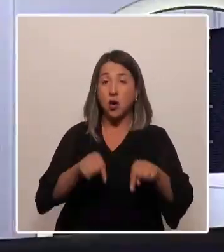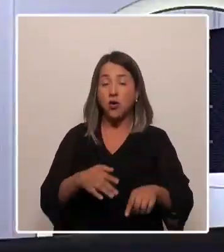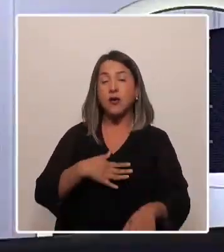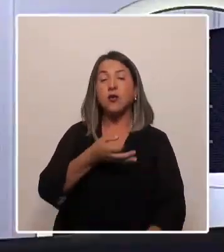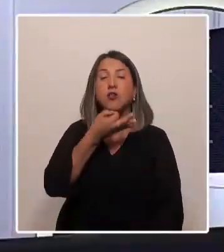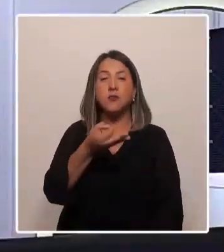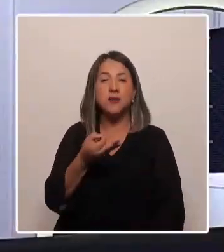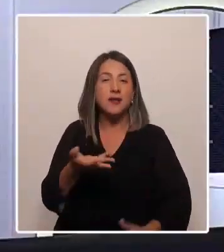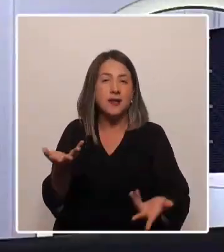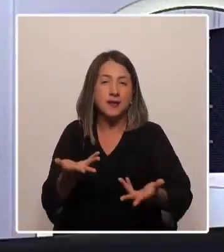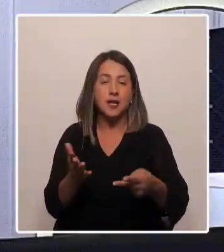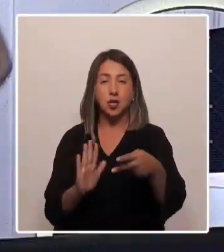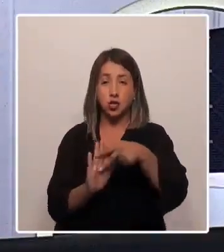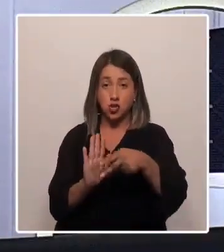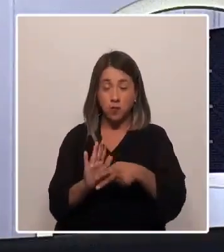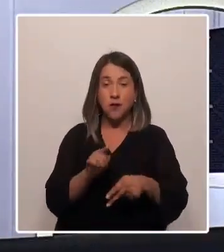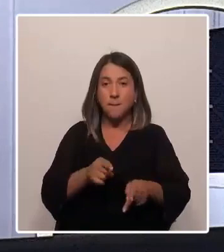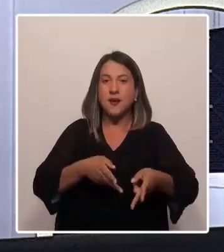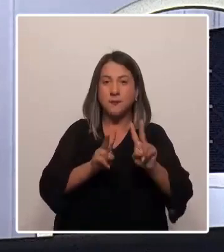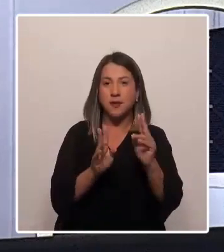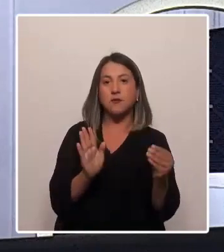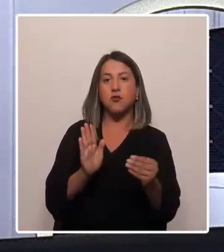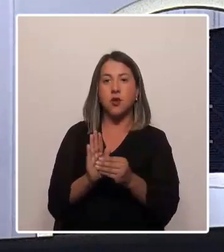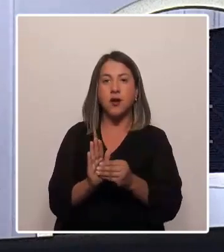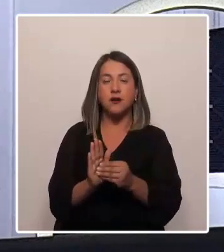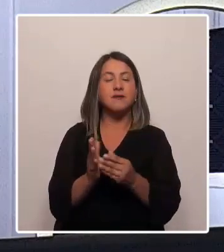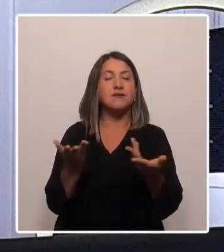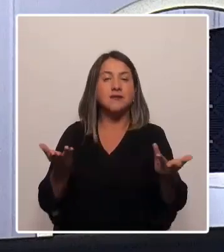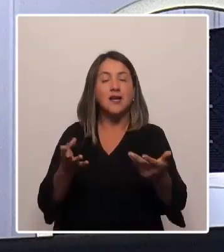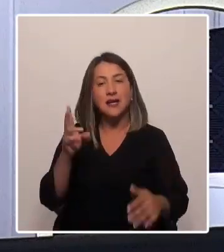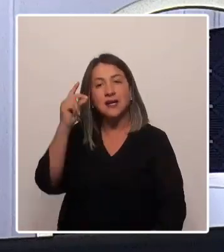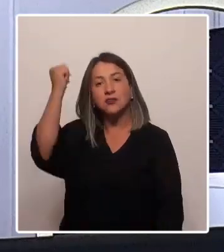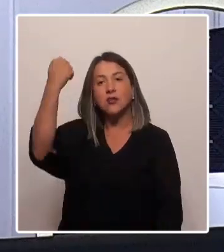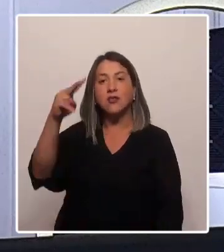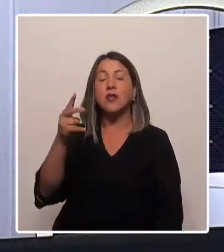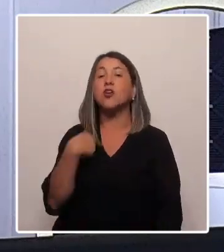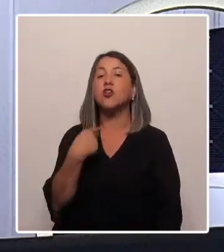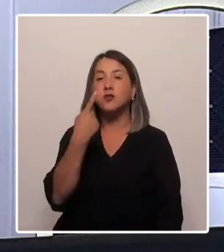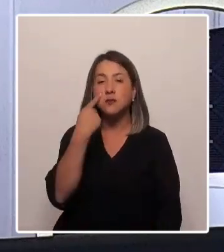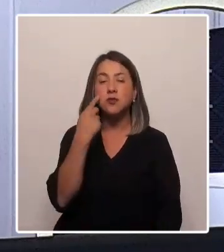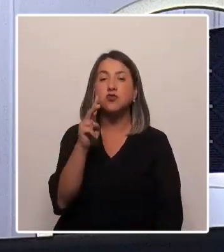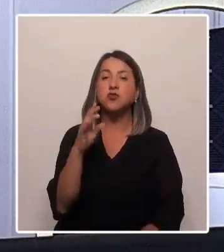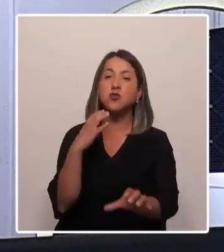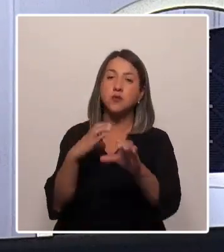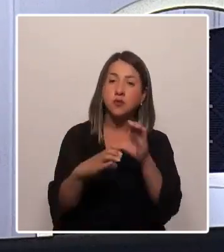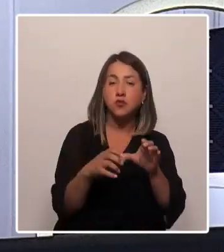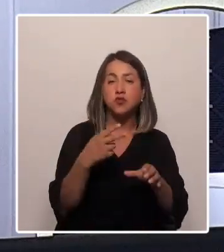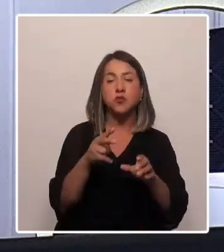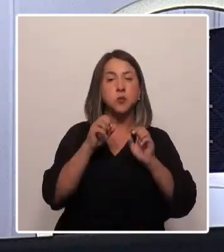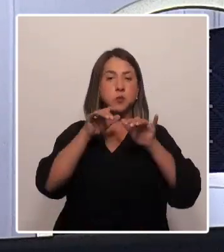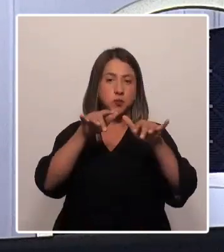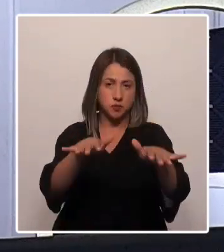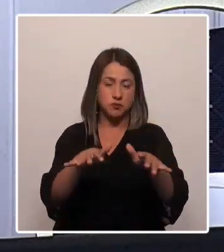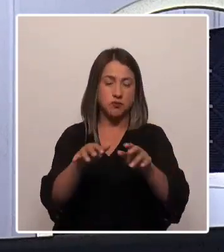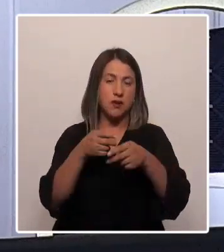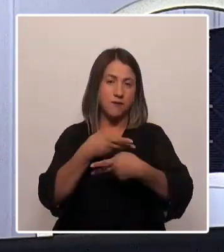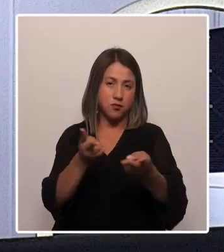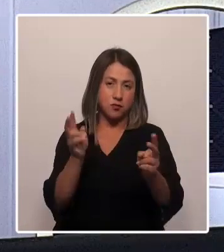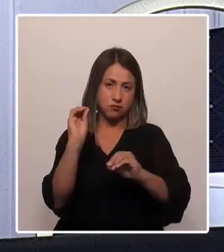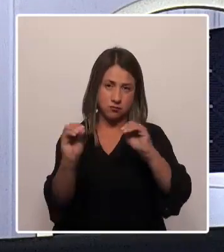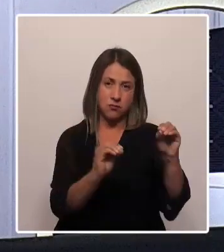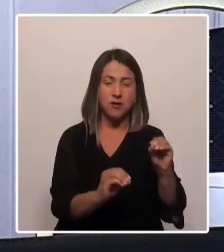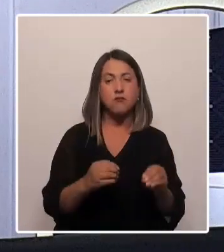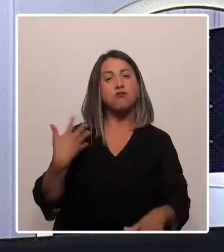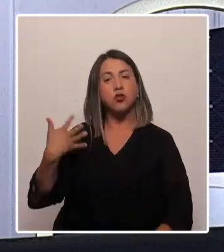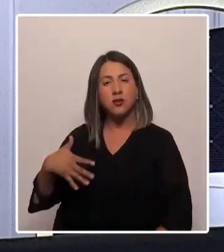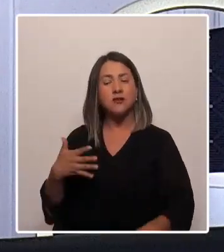las normas que permitirán fijar un marco a la creación de conocimiento, su comunicación, su divulgación y la importancia que tiene para el